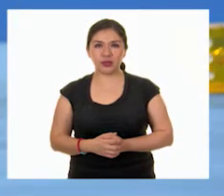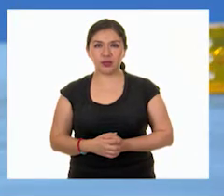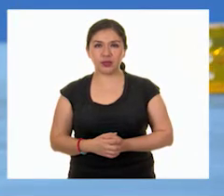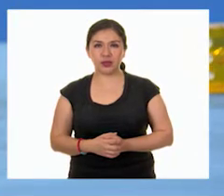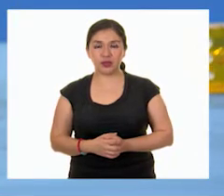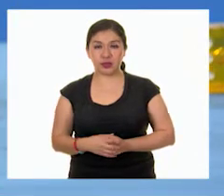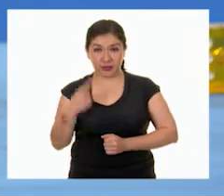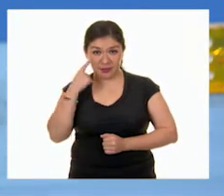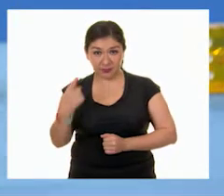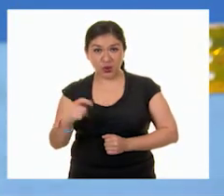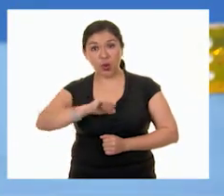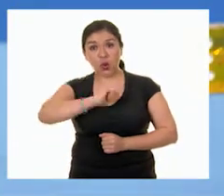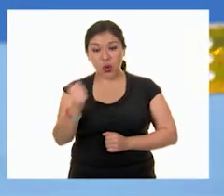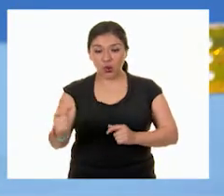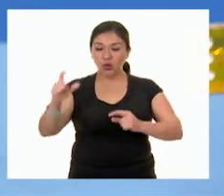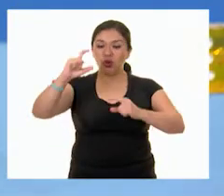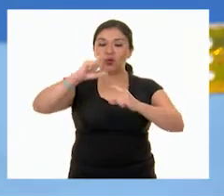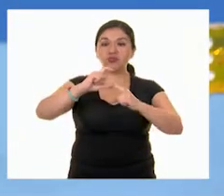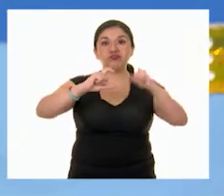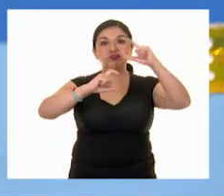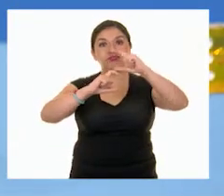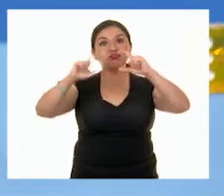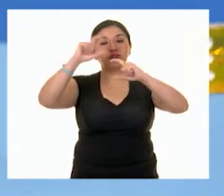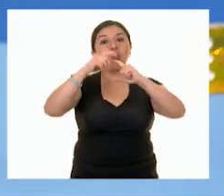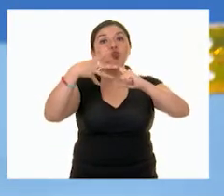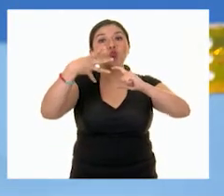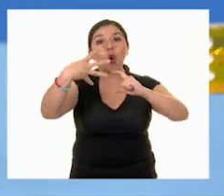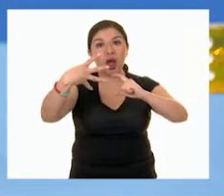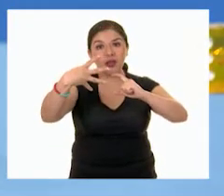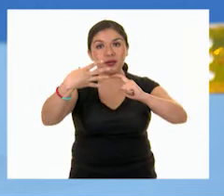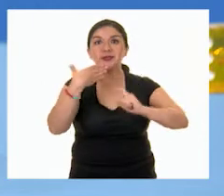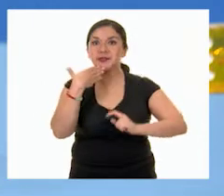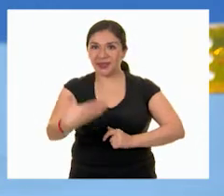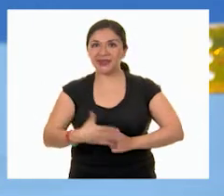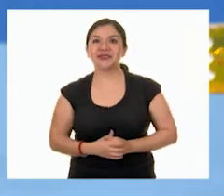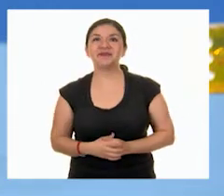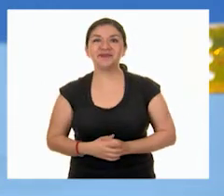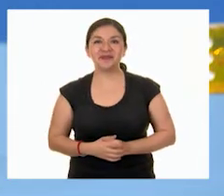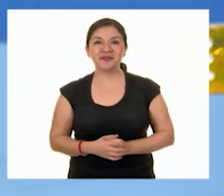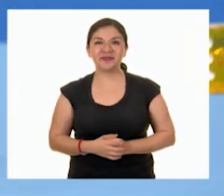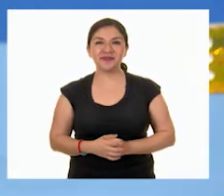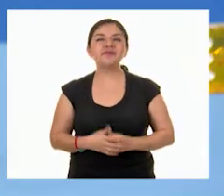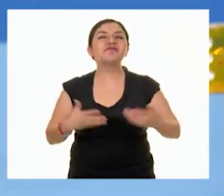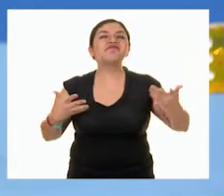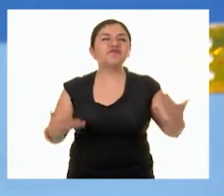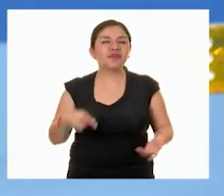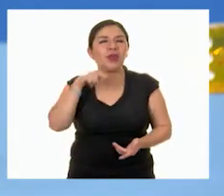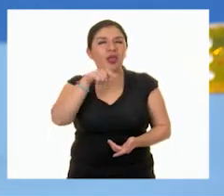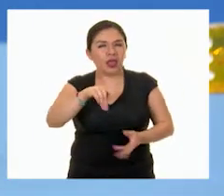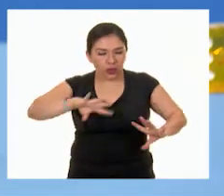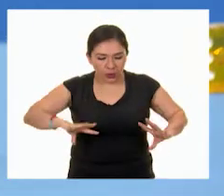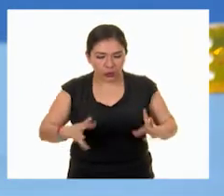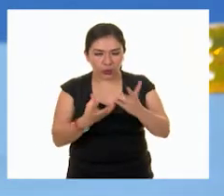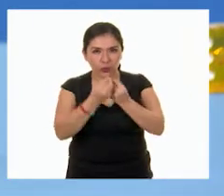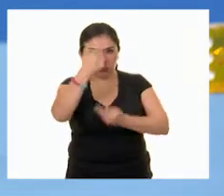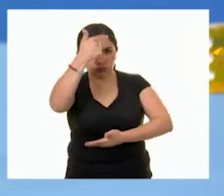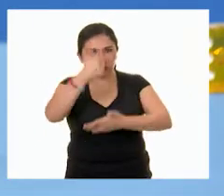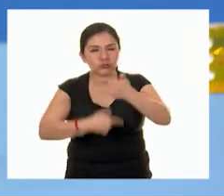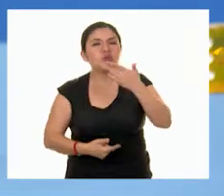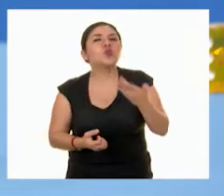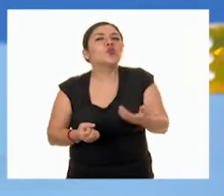Ahí ya le aumentamos un nivel más. Un nivel más. ¿Y cuál será su volumen con ese nuevo